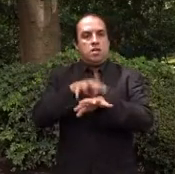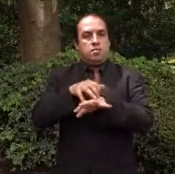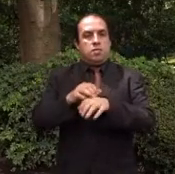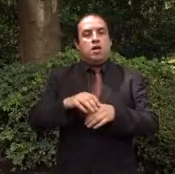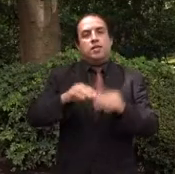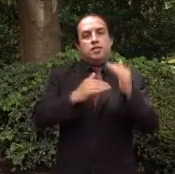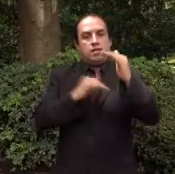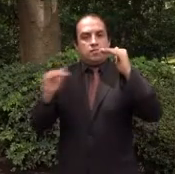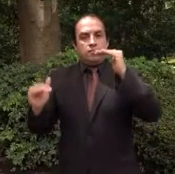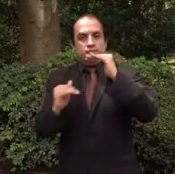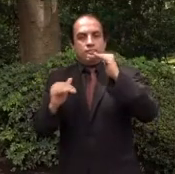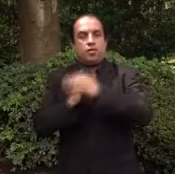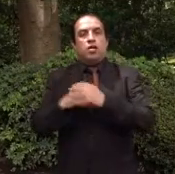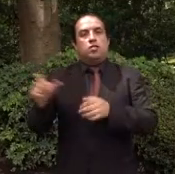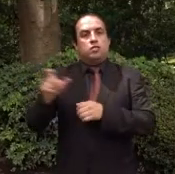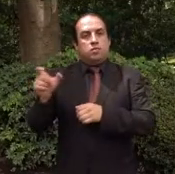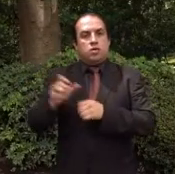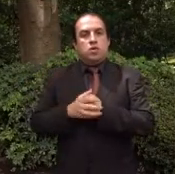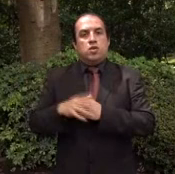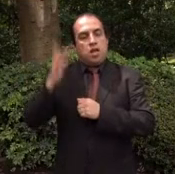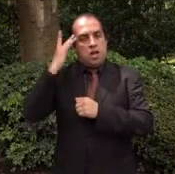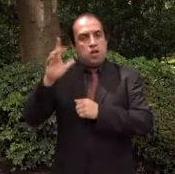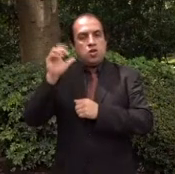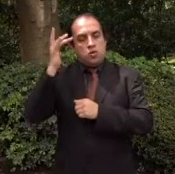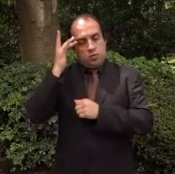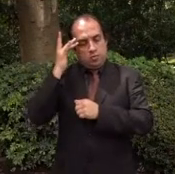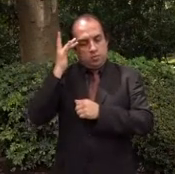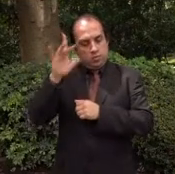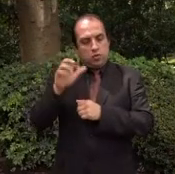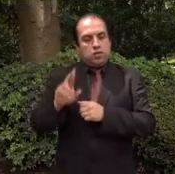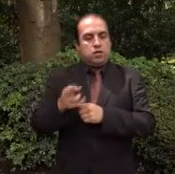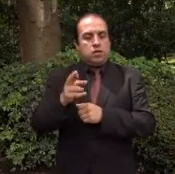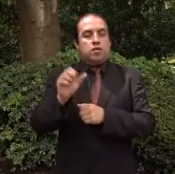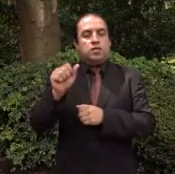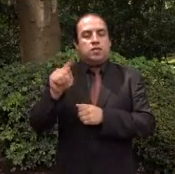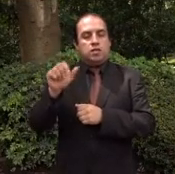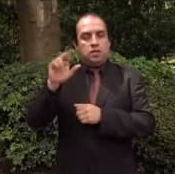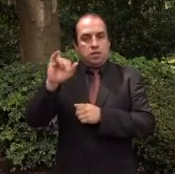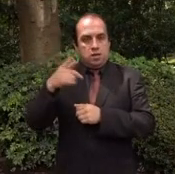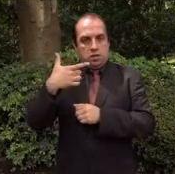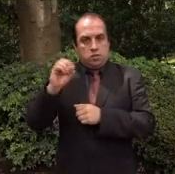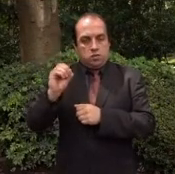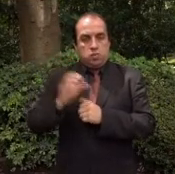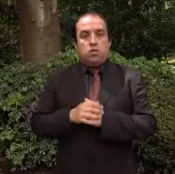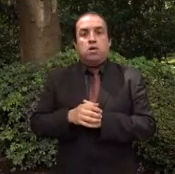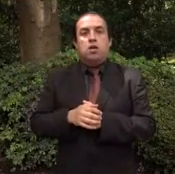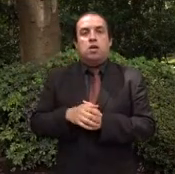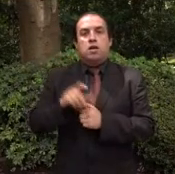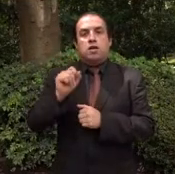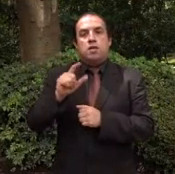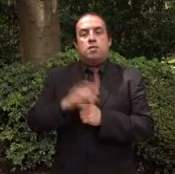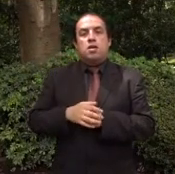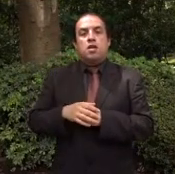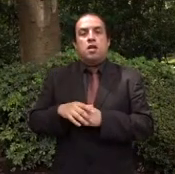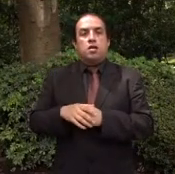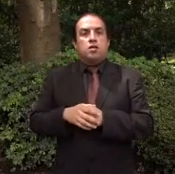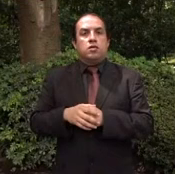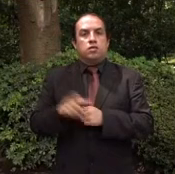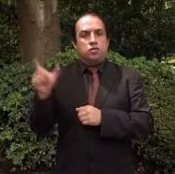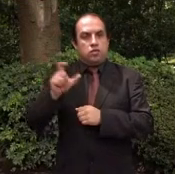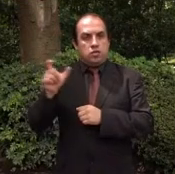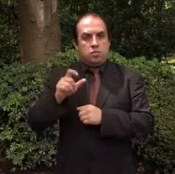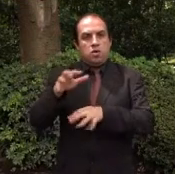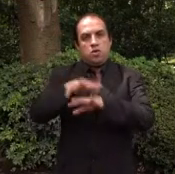El río Santiago, que empieza su recuperación, que por cierto fue el que se desbordó hace unos días en la zona de Topilejo y en la zona de